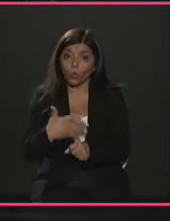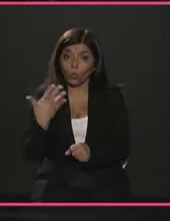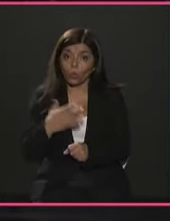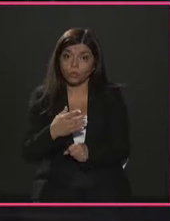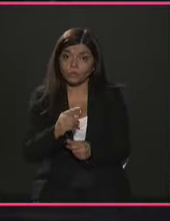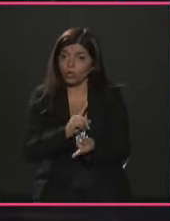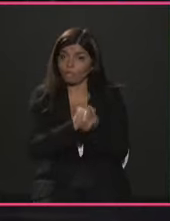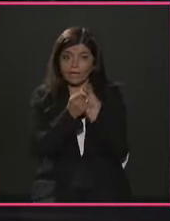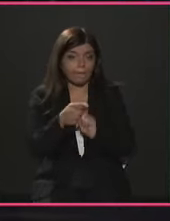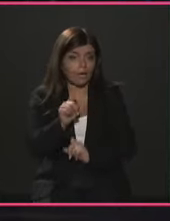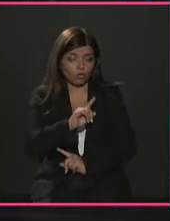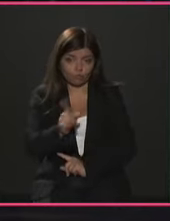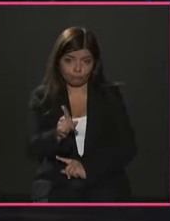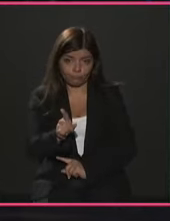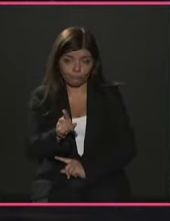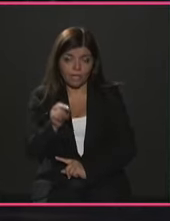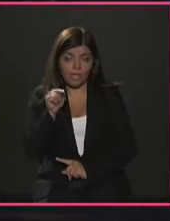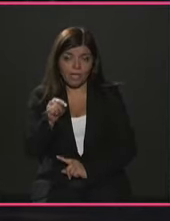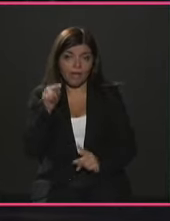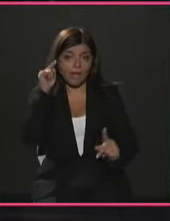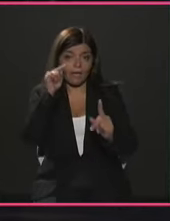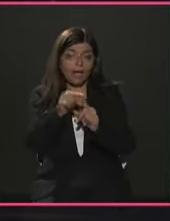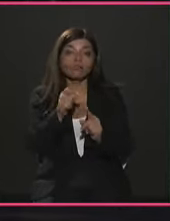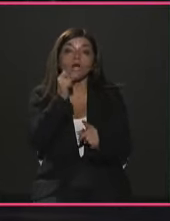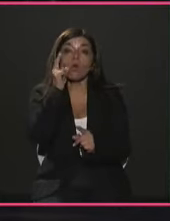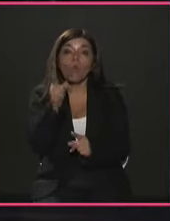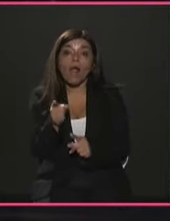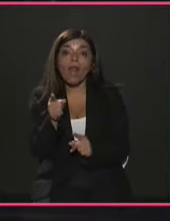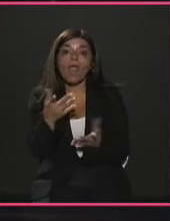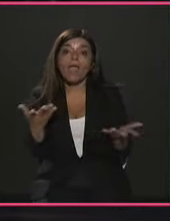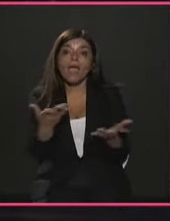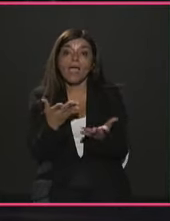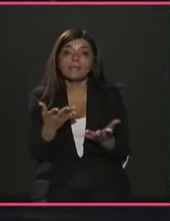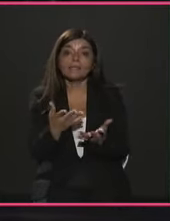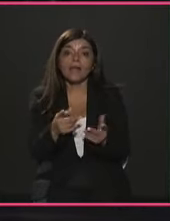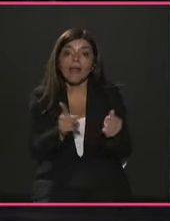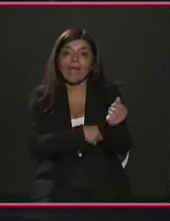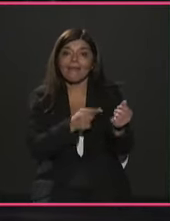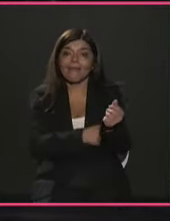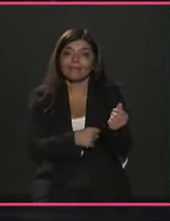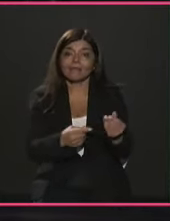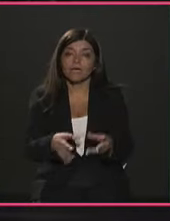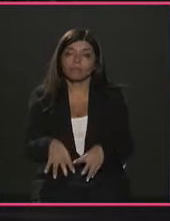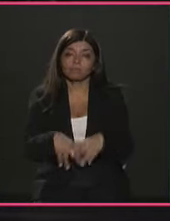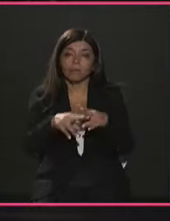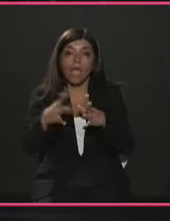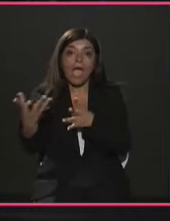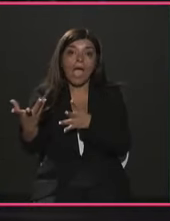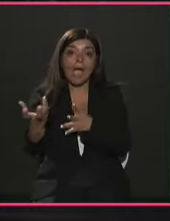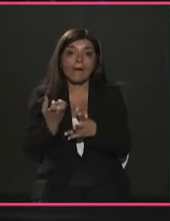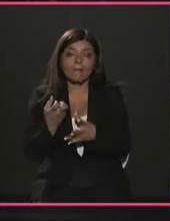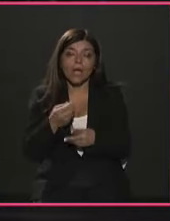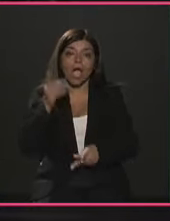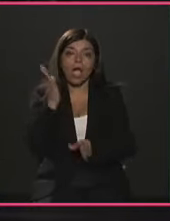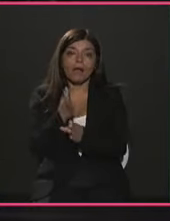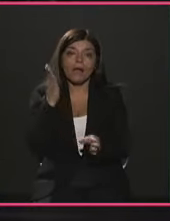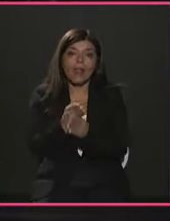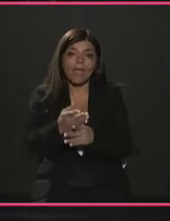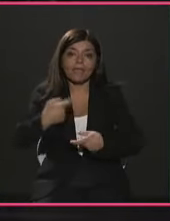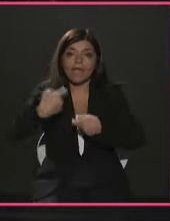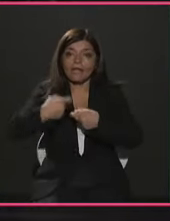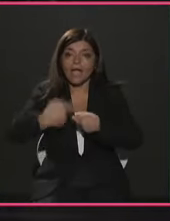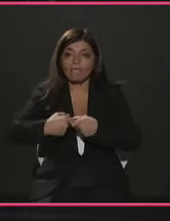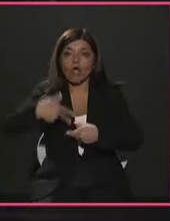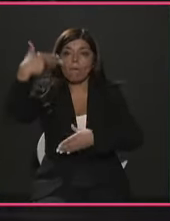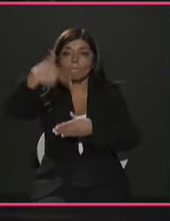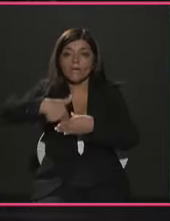va a revertir la principal causa de ese aumento de emisiones como ustedes saben es el consumo de energía consumimos primero leña carbón